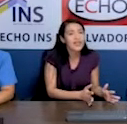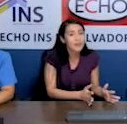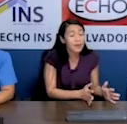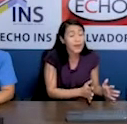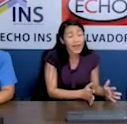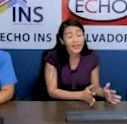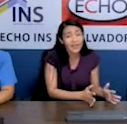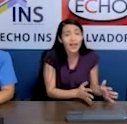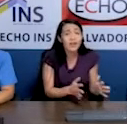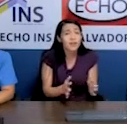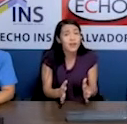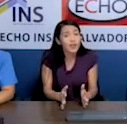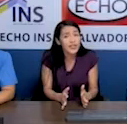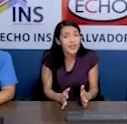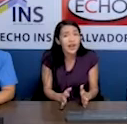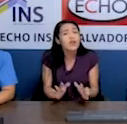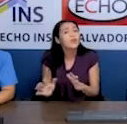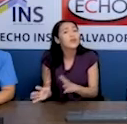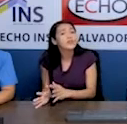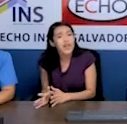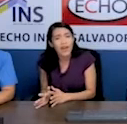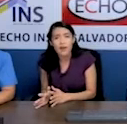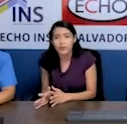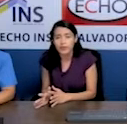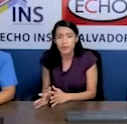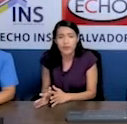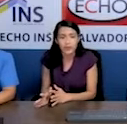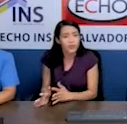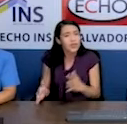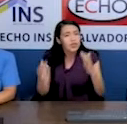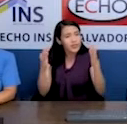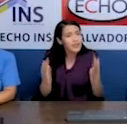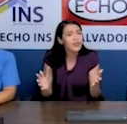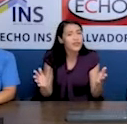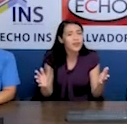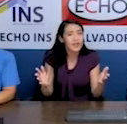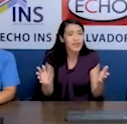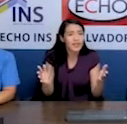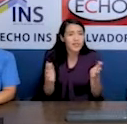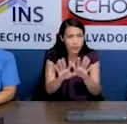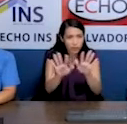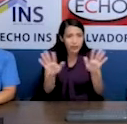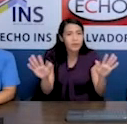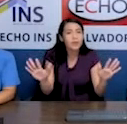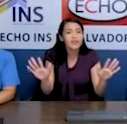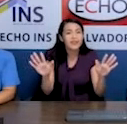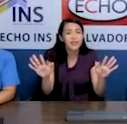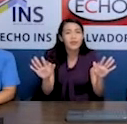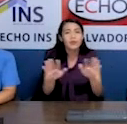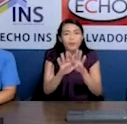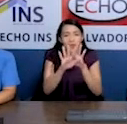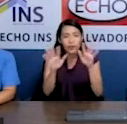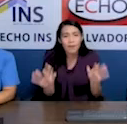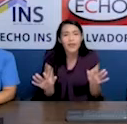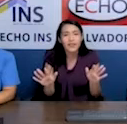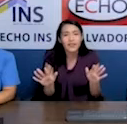es mecánica, metabólica o asociada a un tratamiento. No es el objetivo leerlas, pero que ustedes puedan